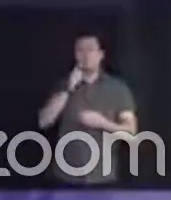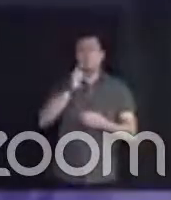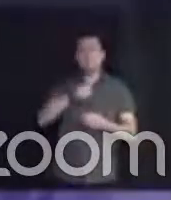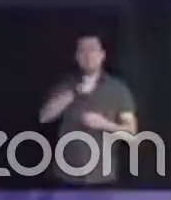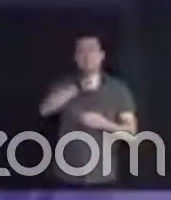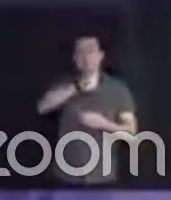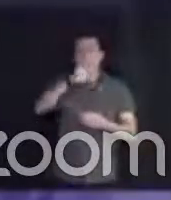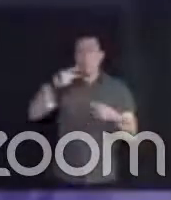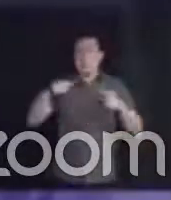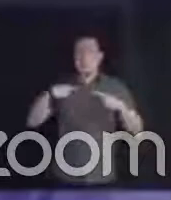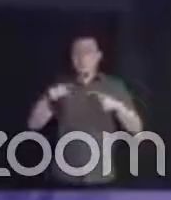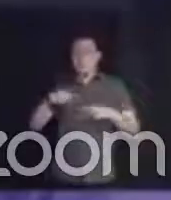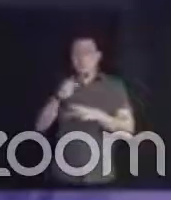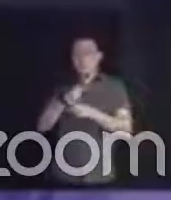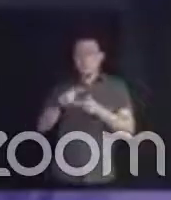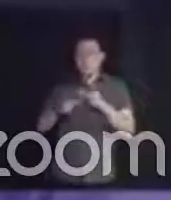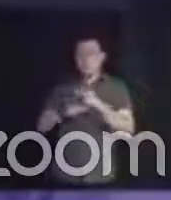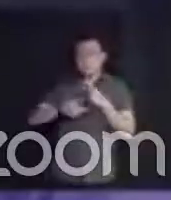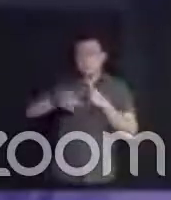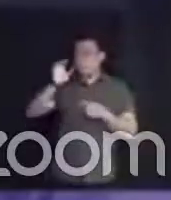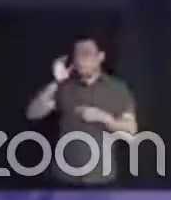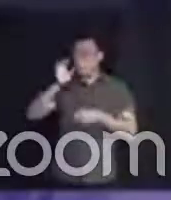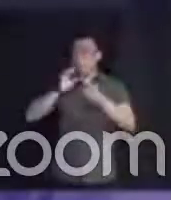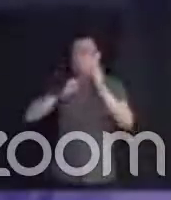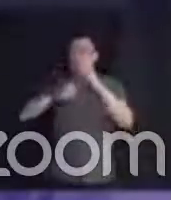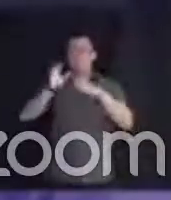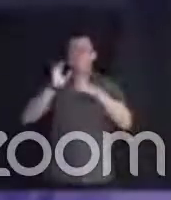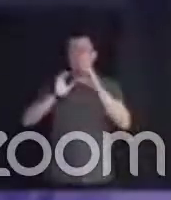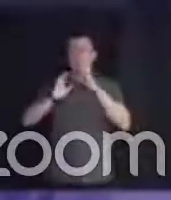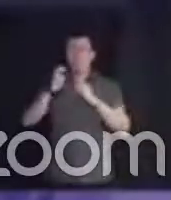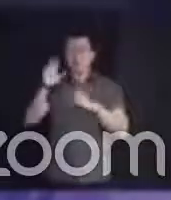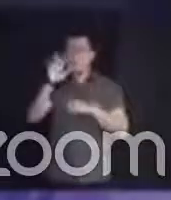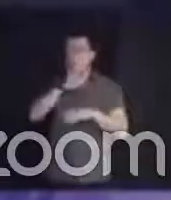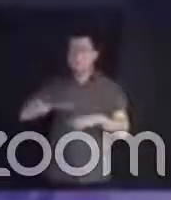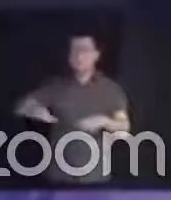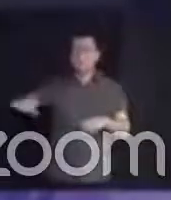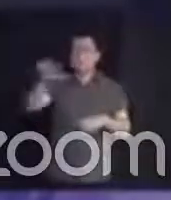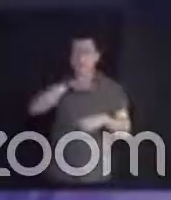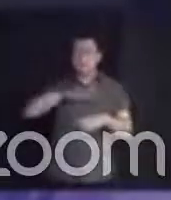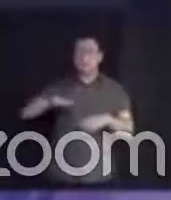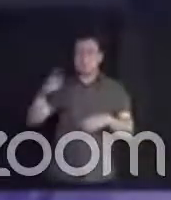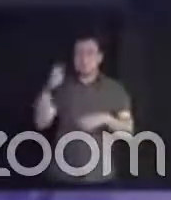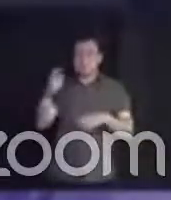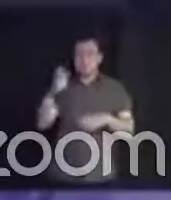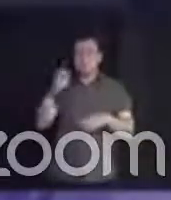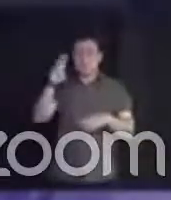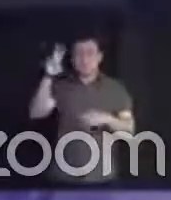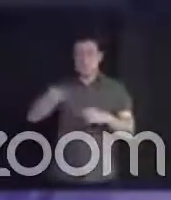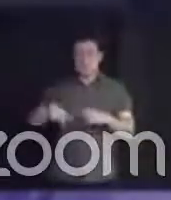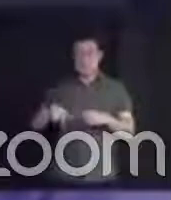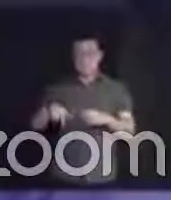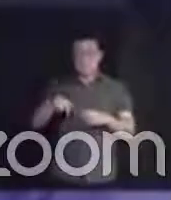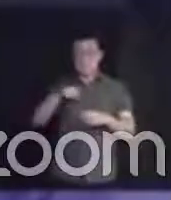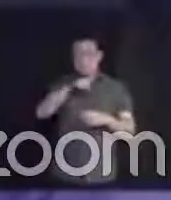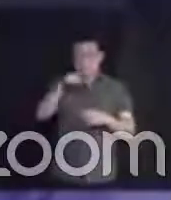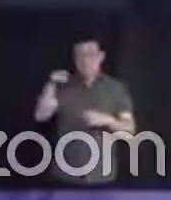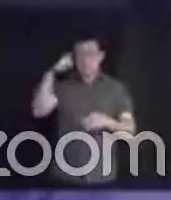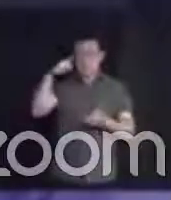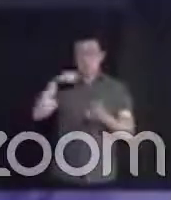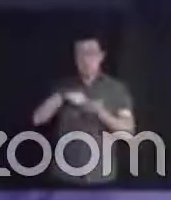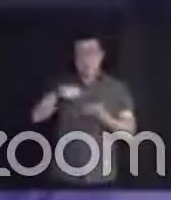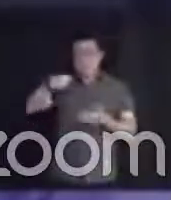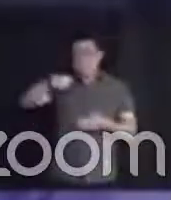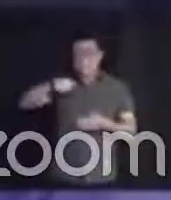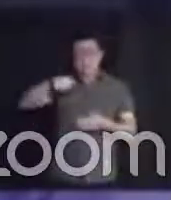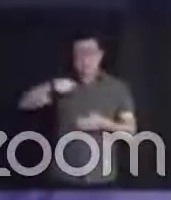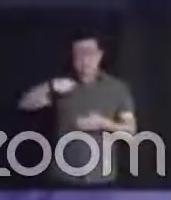producto, cada persona de la organización que ha creído en ellos mismos, que ha